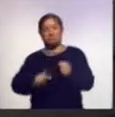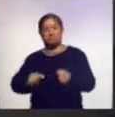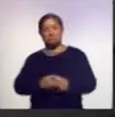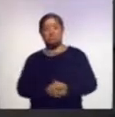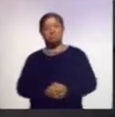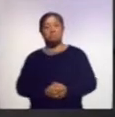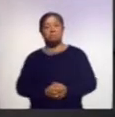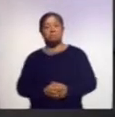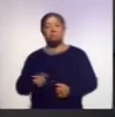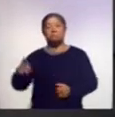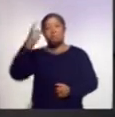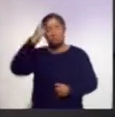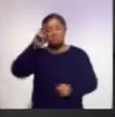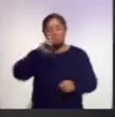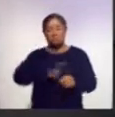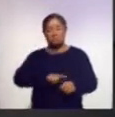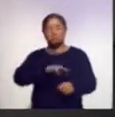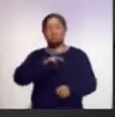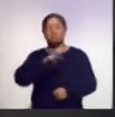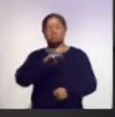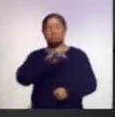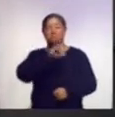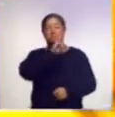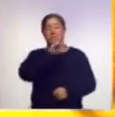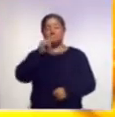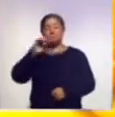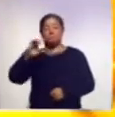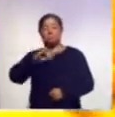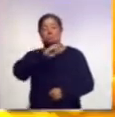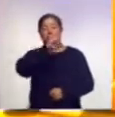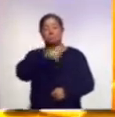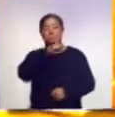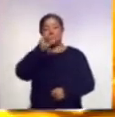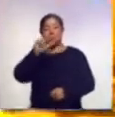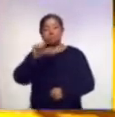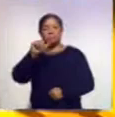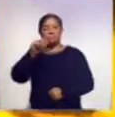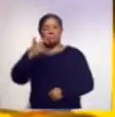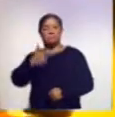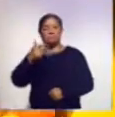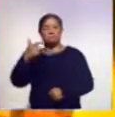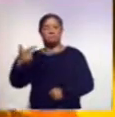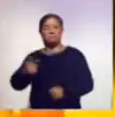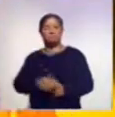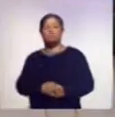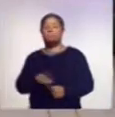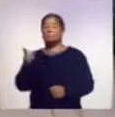oportunidad, el director general del ITC, Juan Antonio González Necochea, dio a conocer que en esta edición se